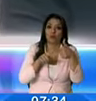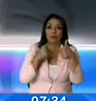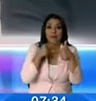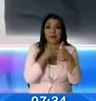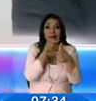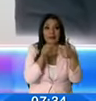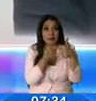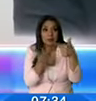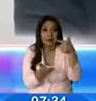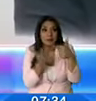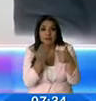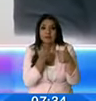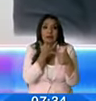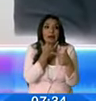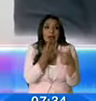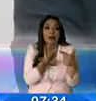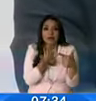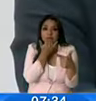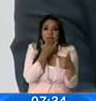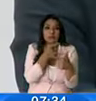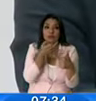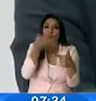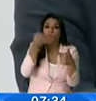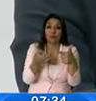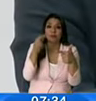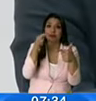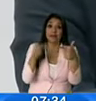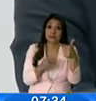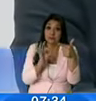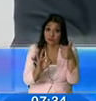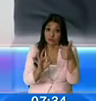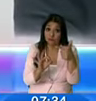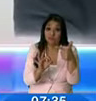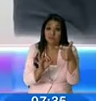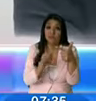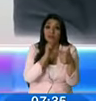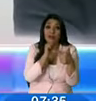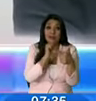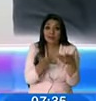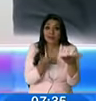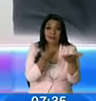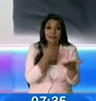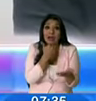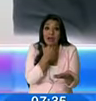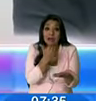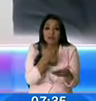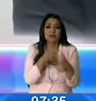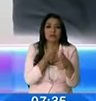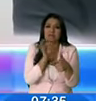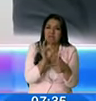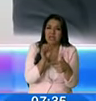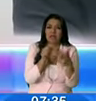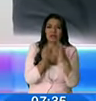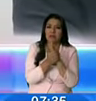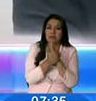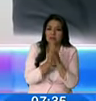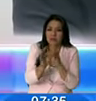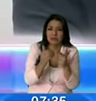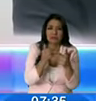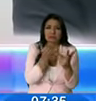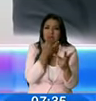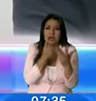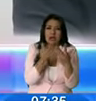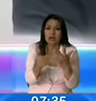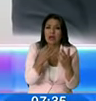que consideren motivadamente que no cumplen con los requisitos legales por falta de probidad, idoneidad o estar incurso en alguna de